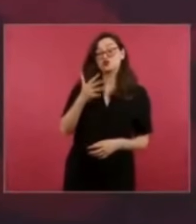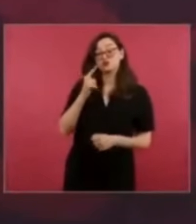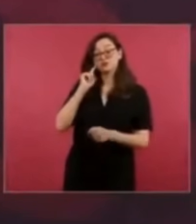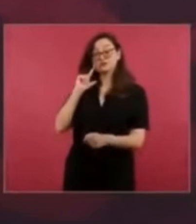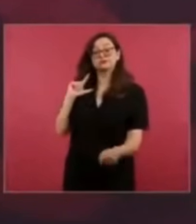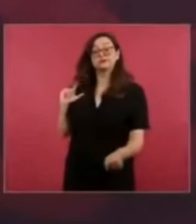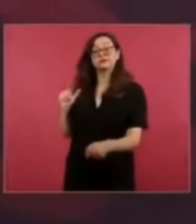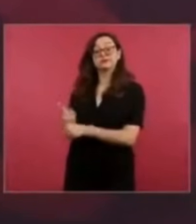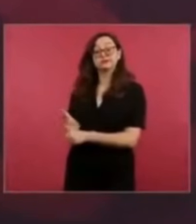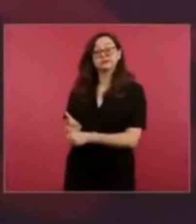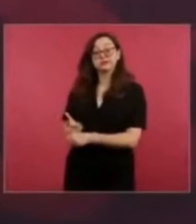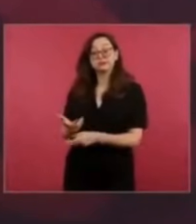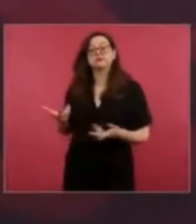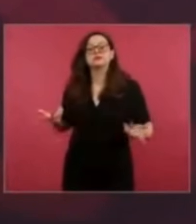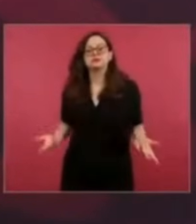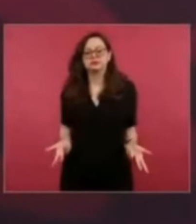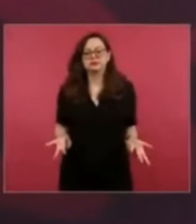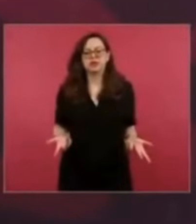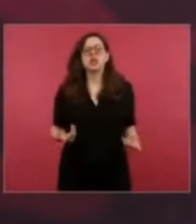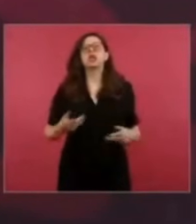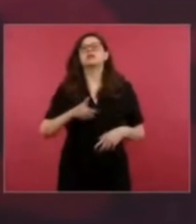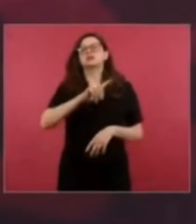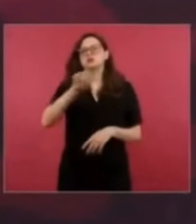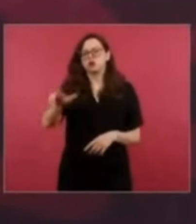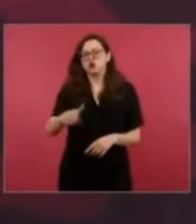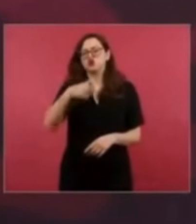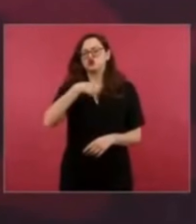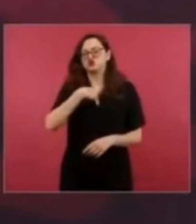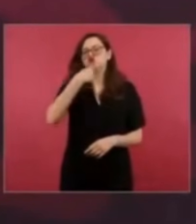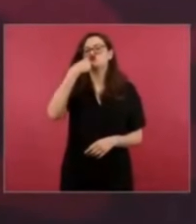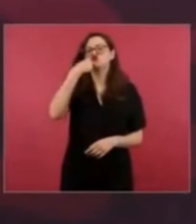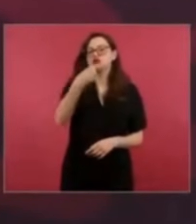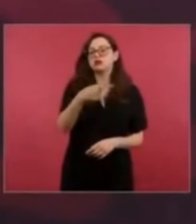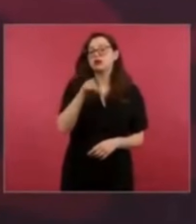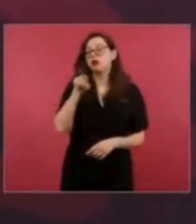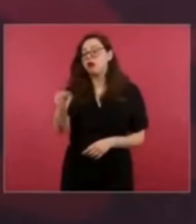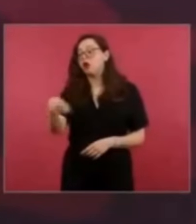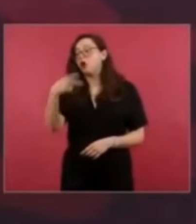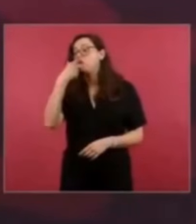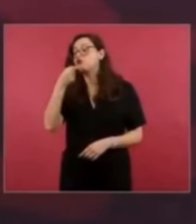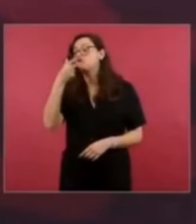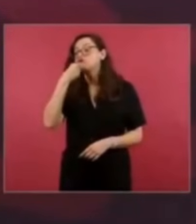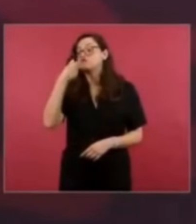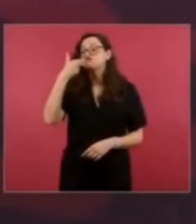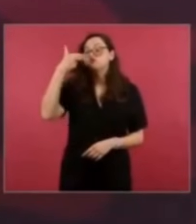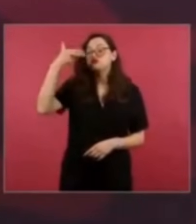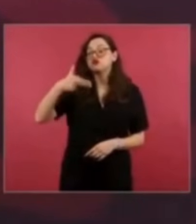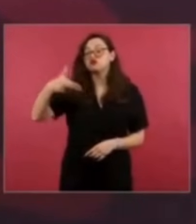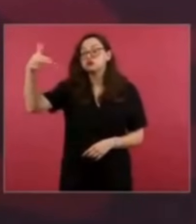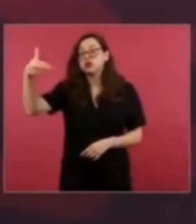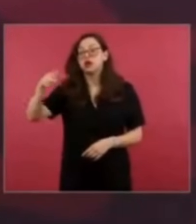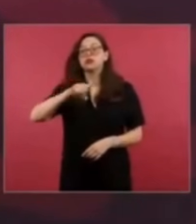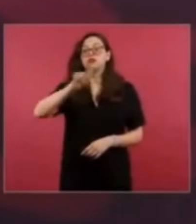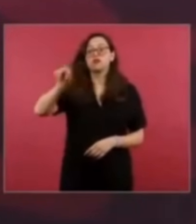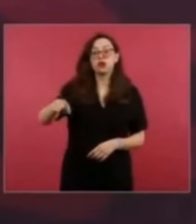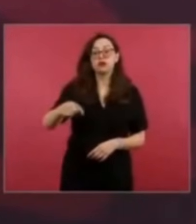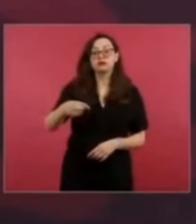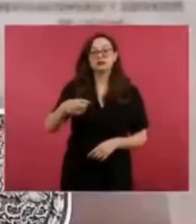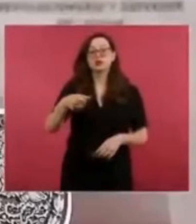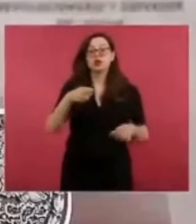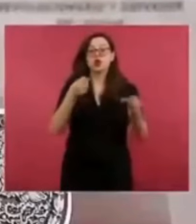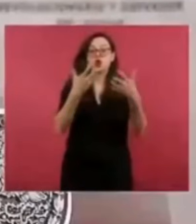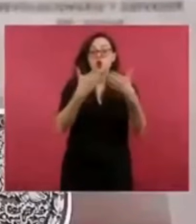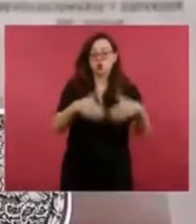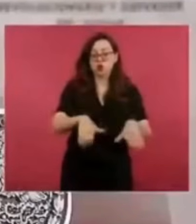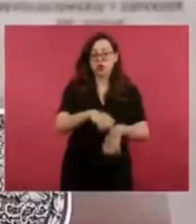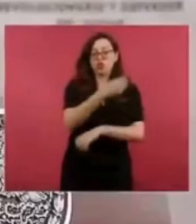señor Rebolledo Gout, José Ignacio Cosío Pérez y Federico Javier Márquez, bueno, en